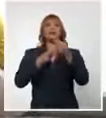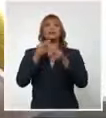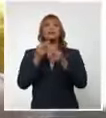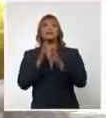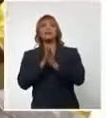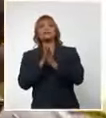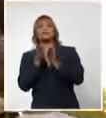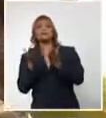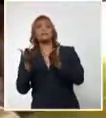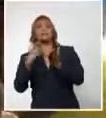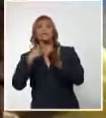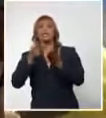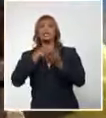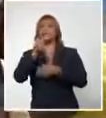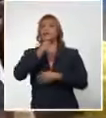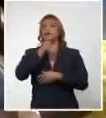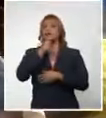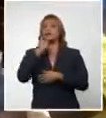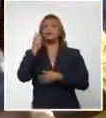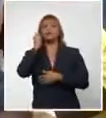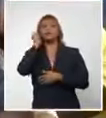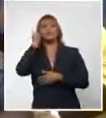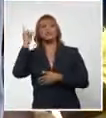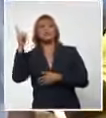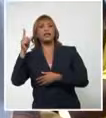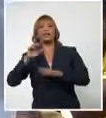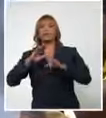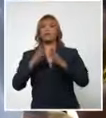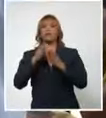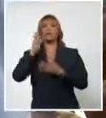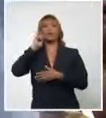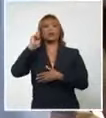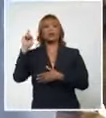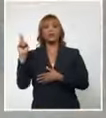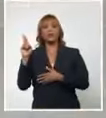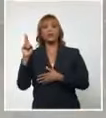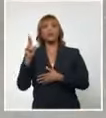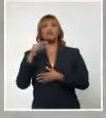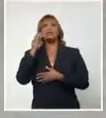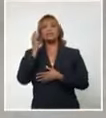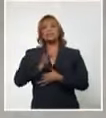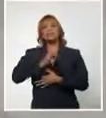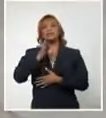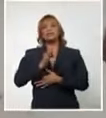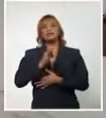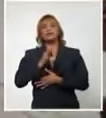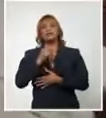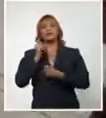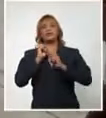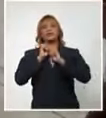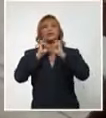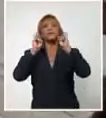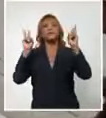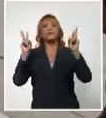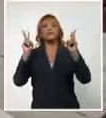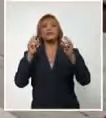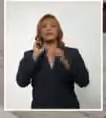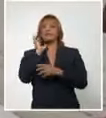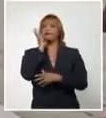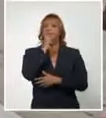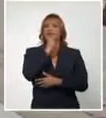de discursos en los que las ideas de Eusebio Leal se vistieron siempre de vida y de